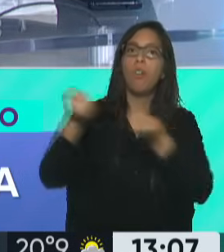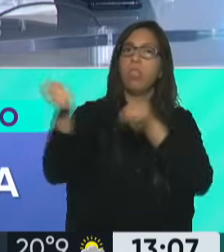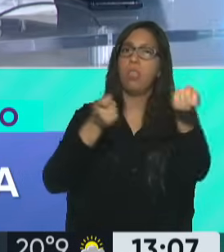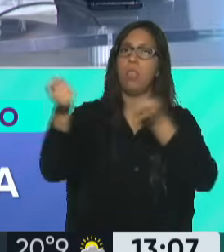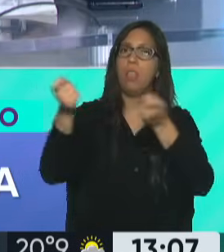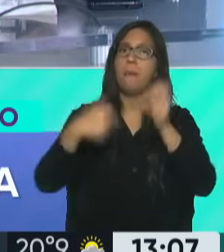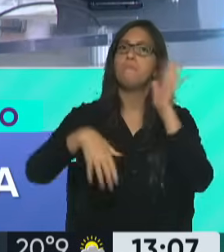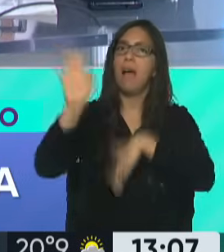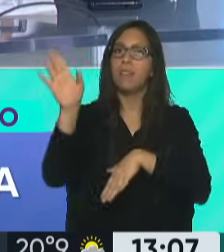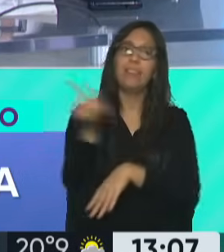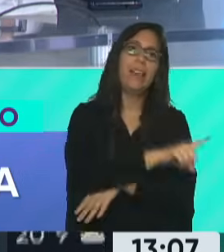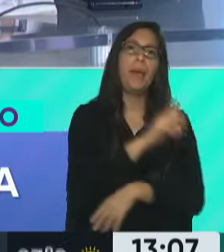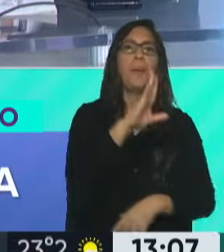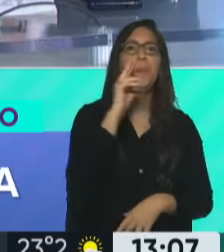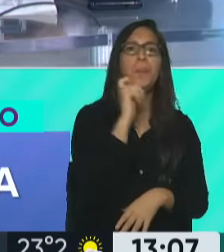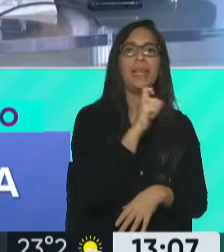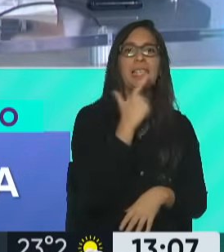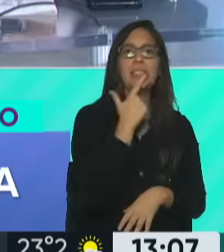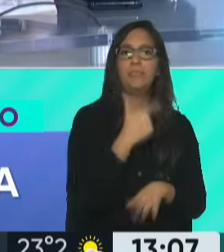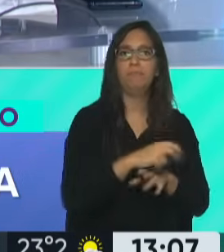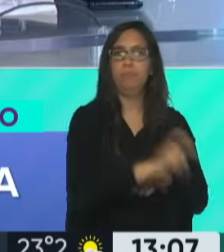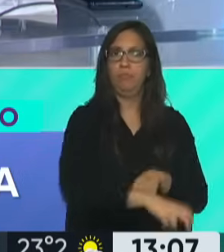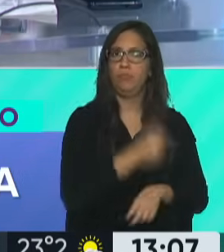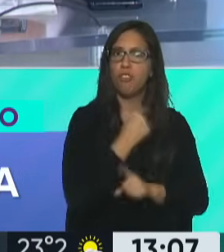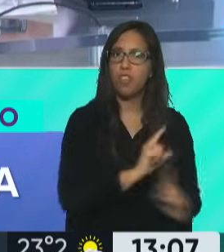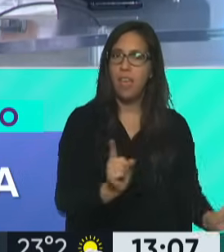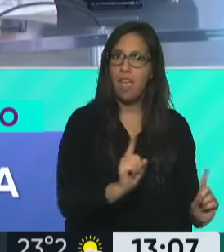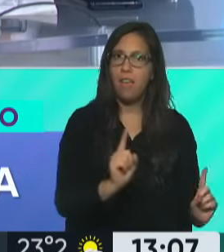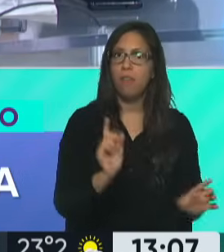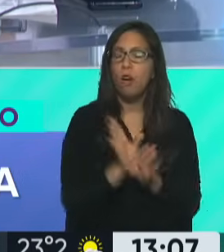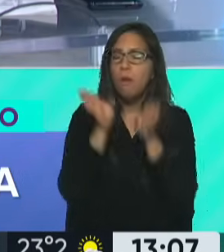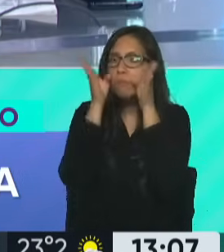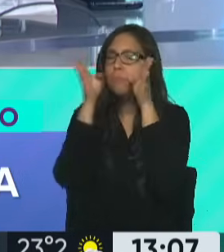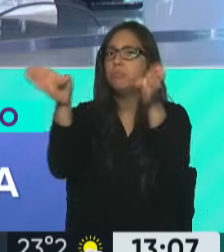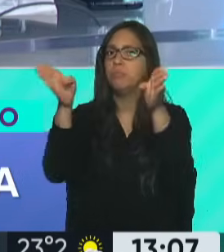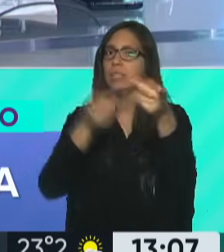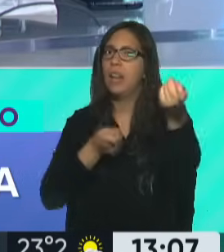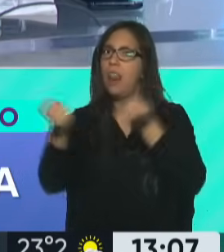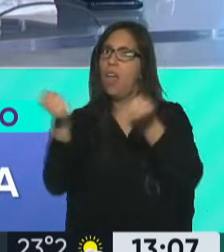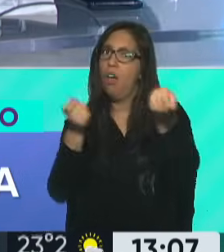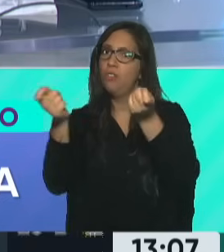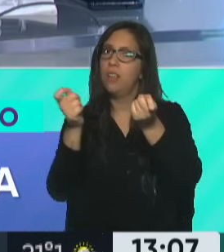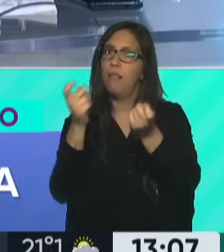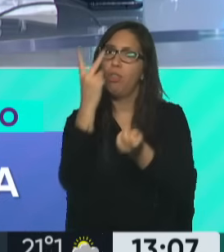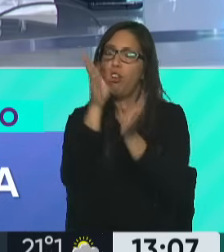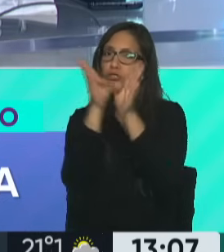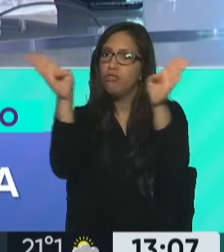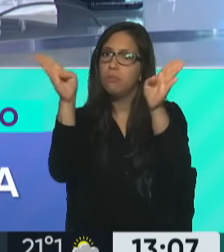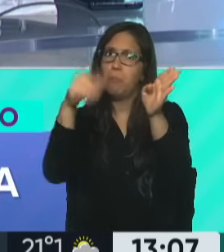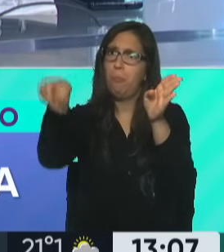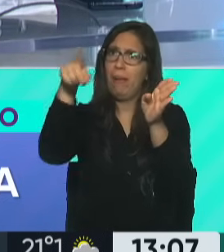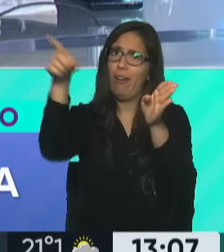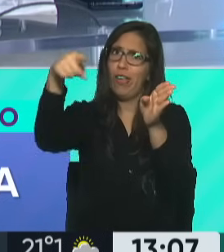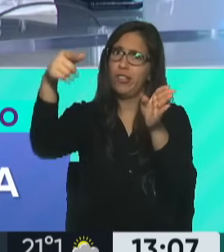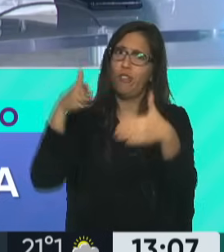brixs este con lo cual eh nos estamos encerrando a una negociación justamente al sector que menos nos abre la